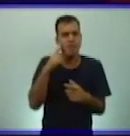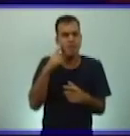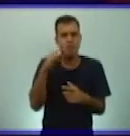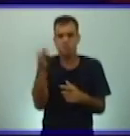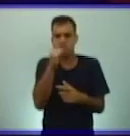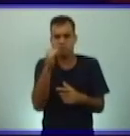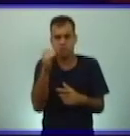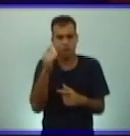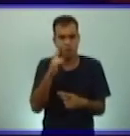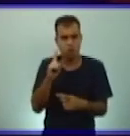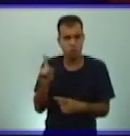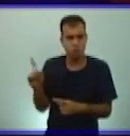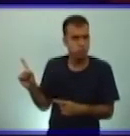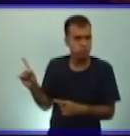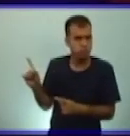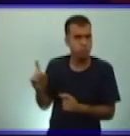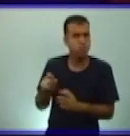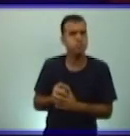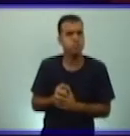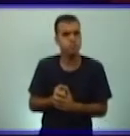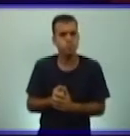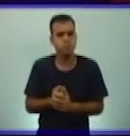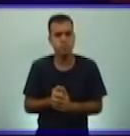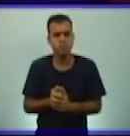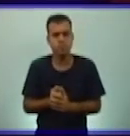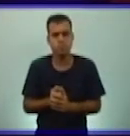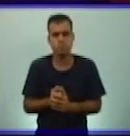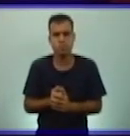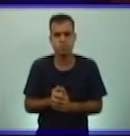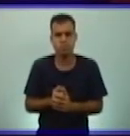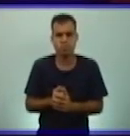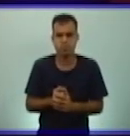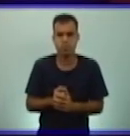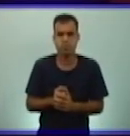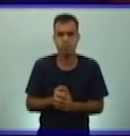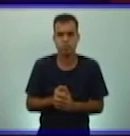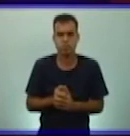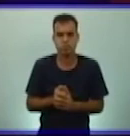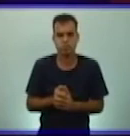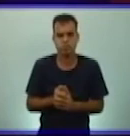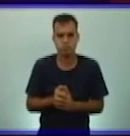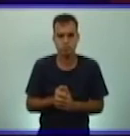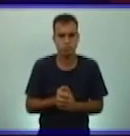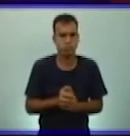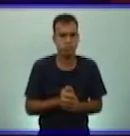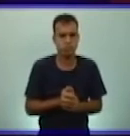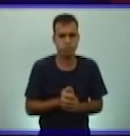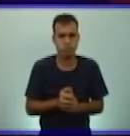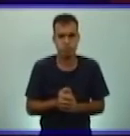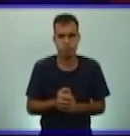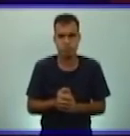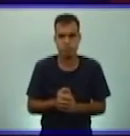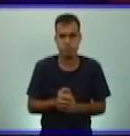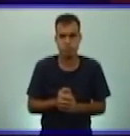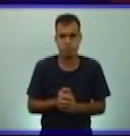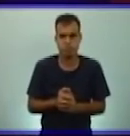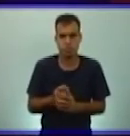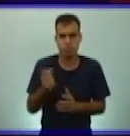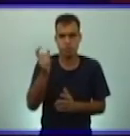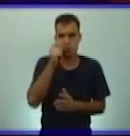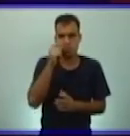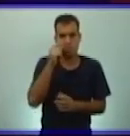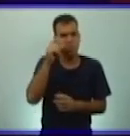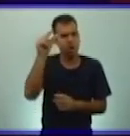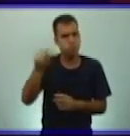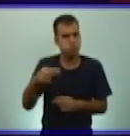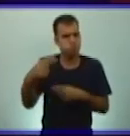la canción que escribiera para este día el cantautor cubano Arnaldo Rodríguez, donde él nos incita a quedarnos en casa y bajo